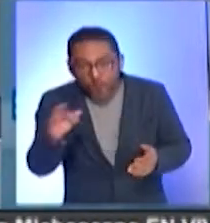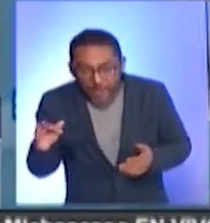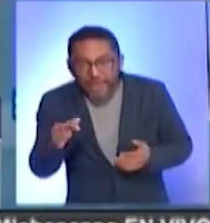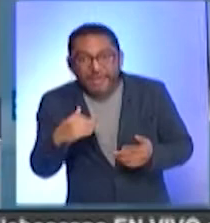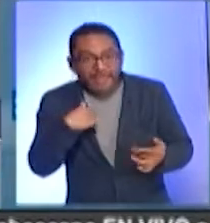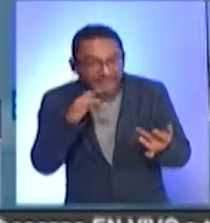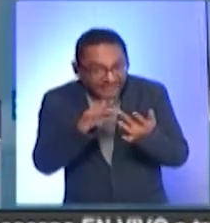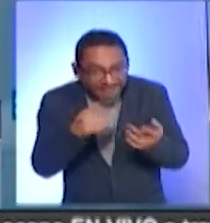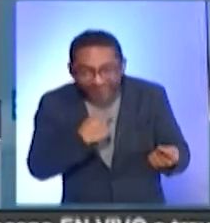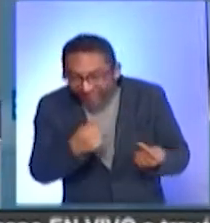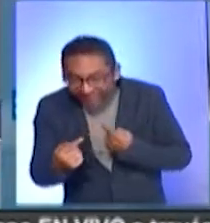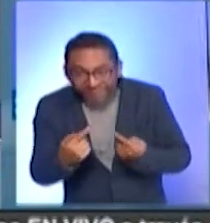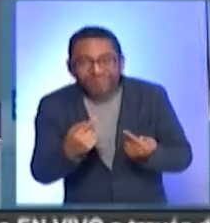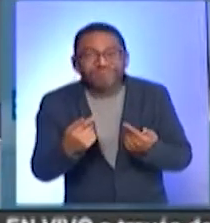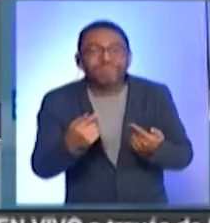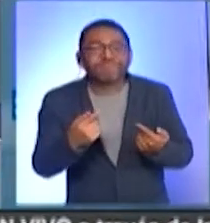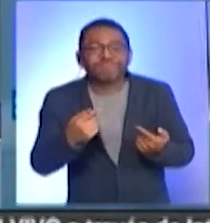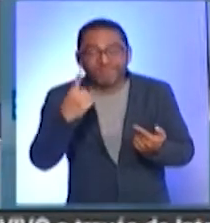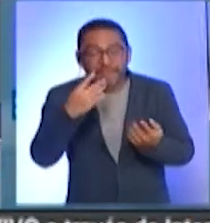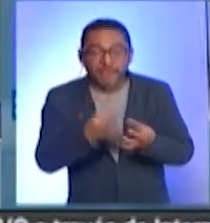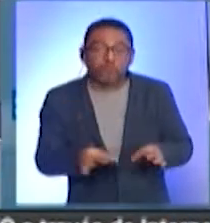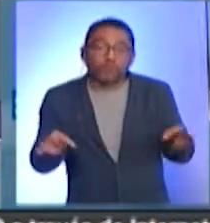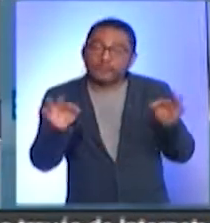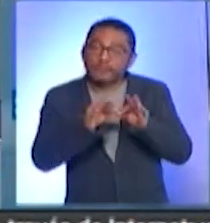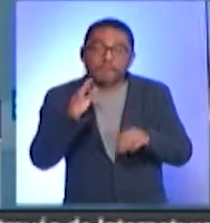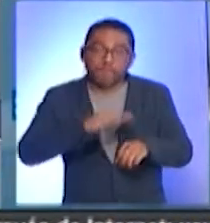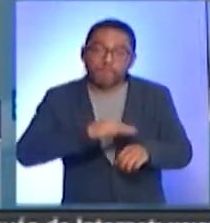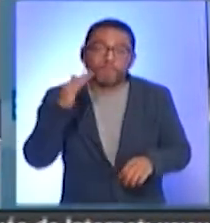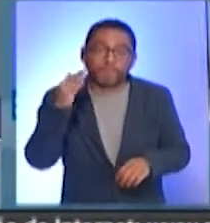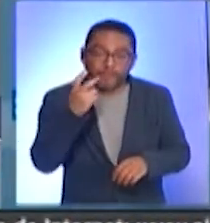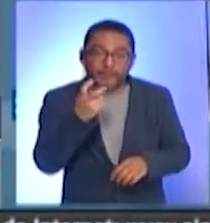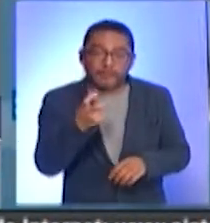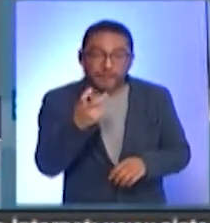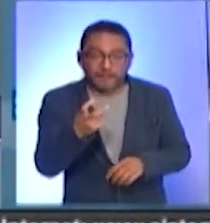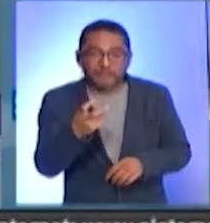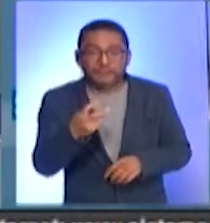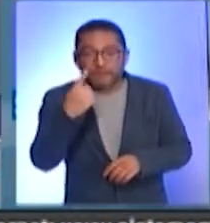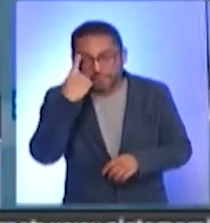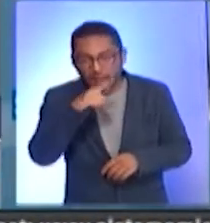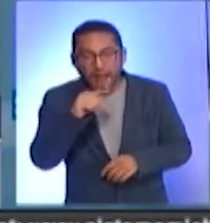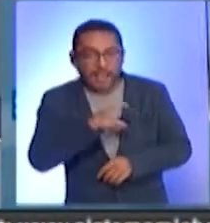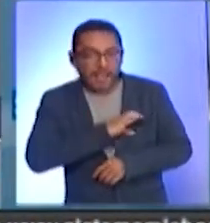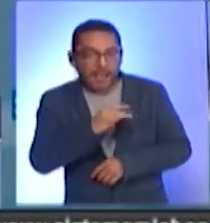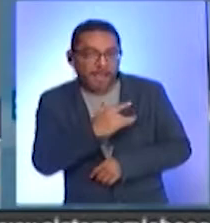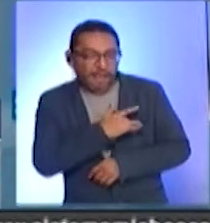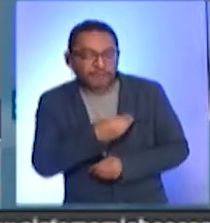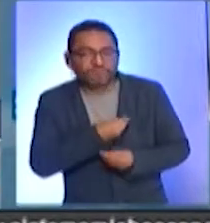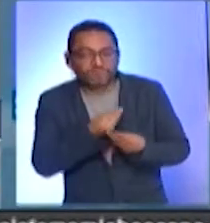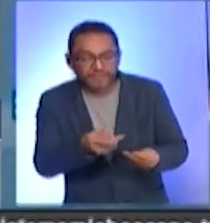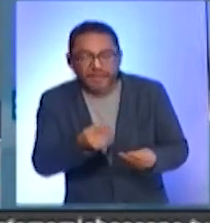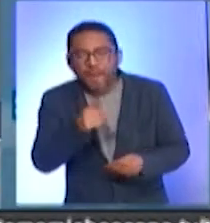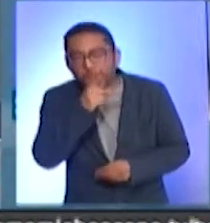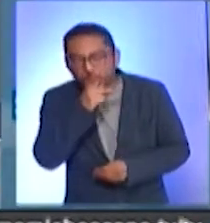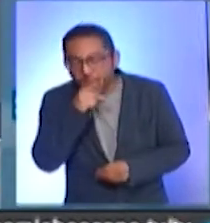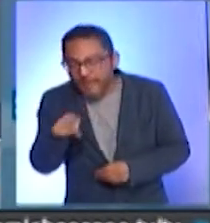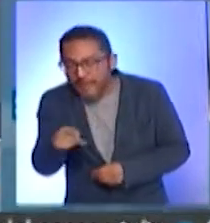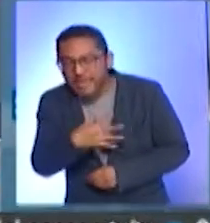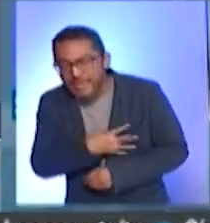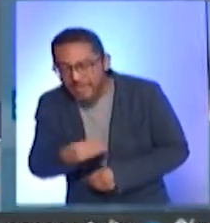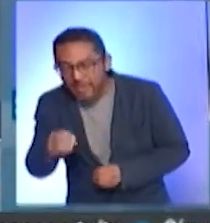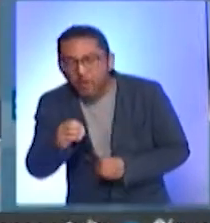y aquí es donde venga la parte más importante que a través de lo afectivo con los niños